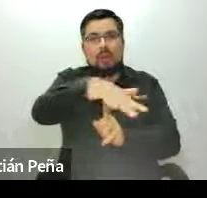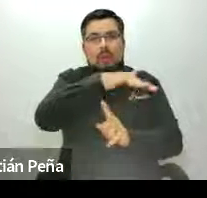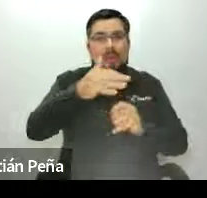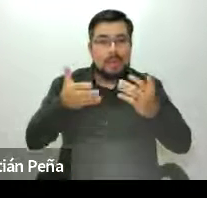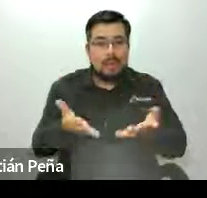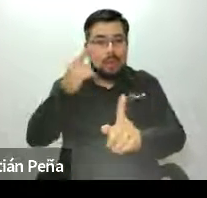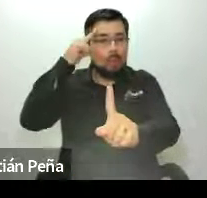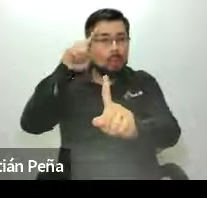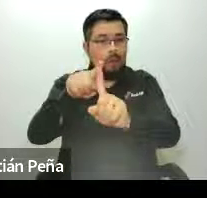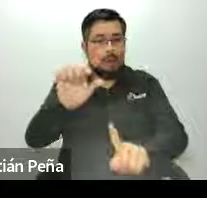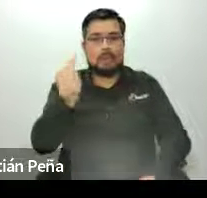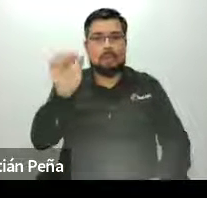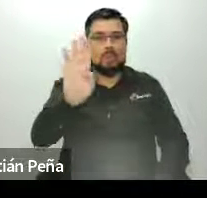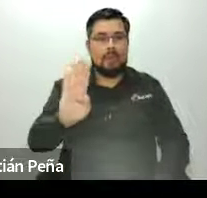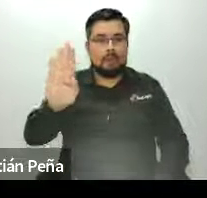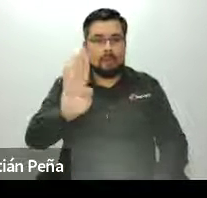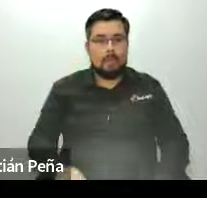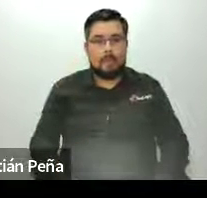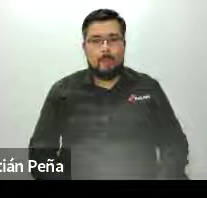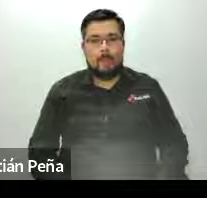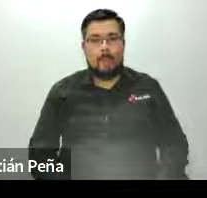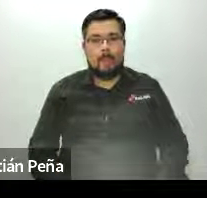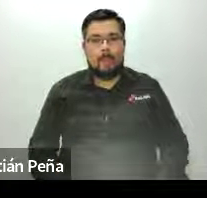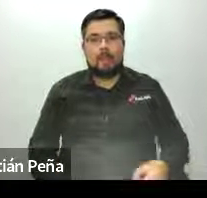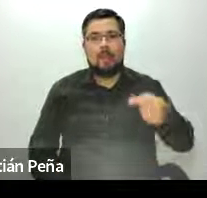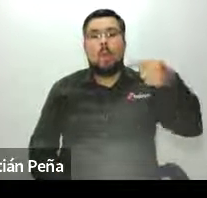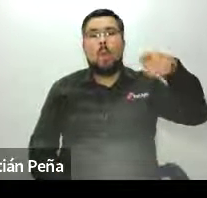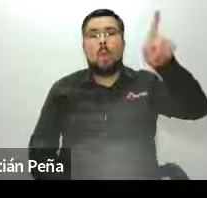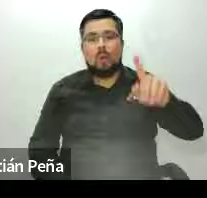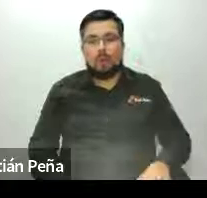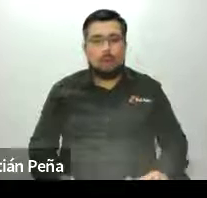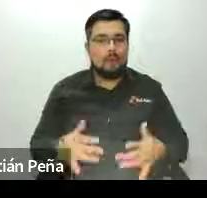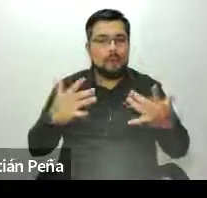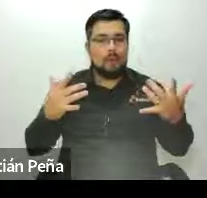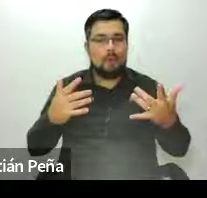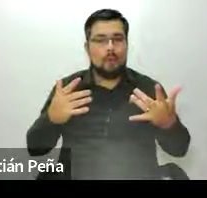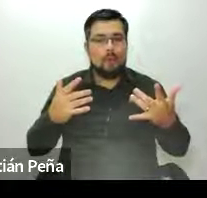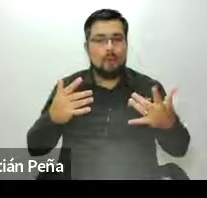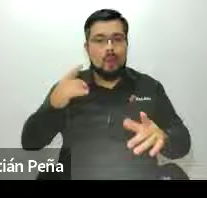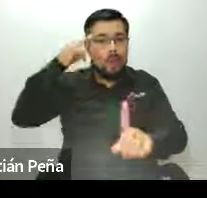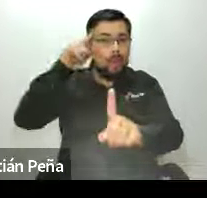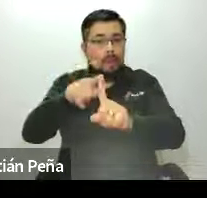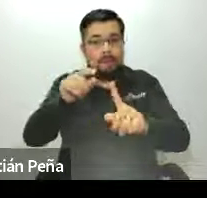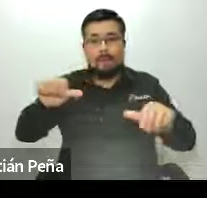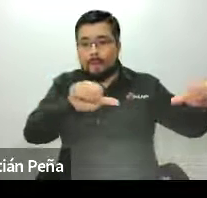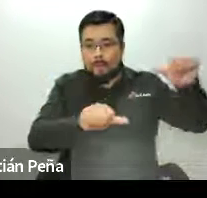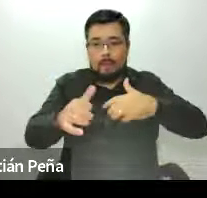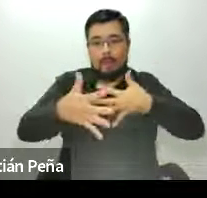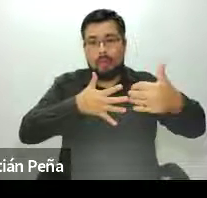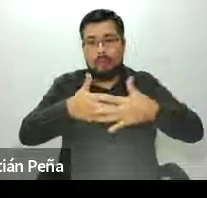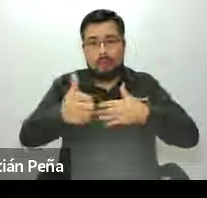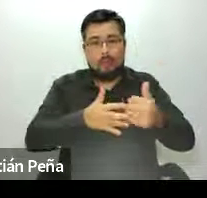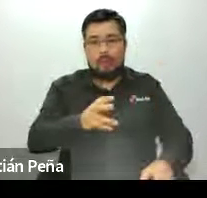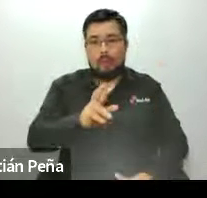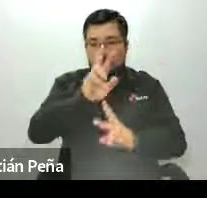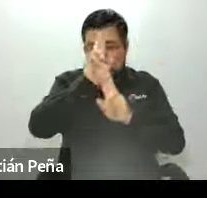de sexto año básico, ¿no? O también este objetivo de ciencias naturales de sexto año básico que tiene que ver con reconocer los beneficios de